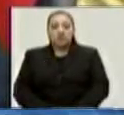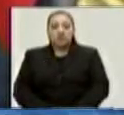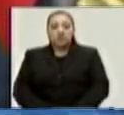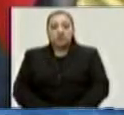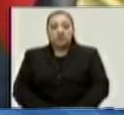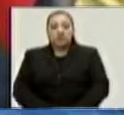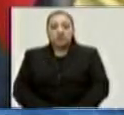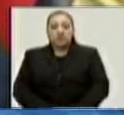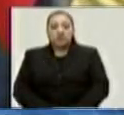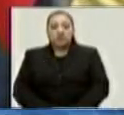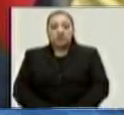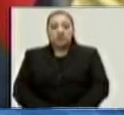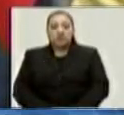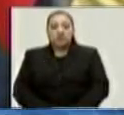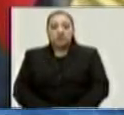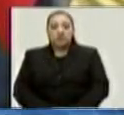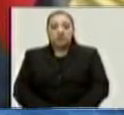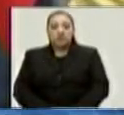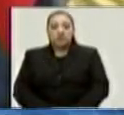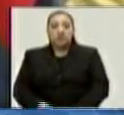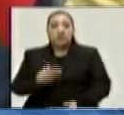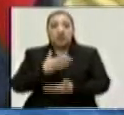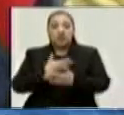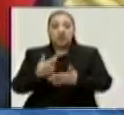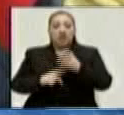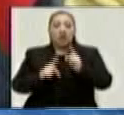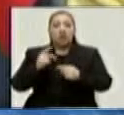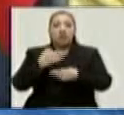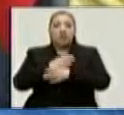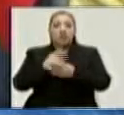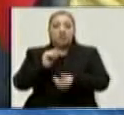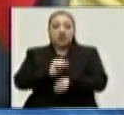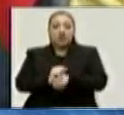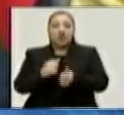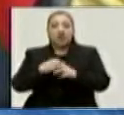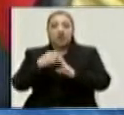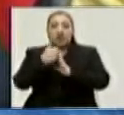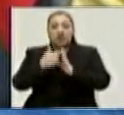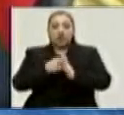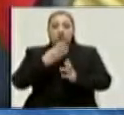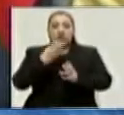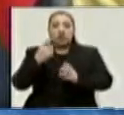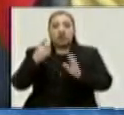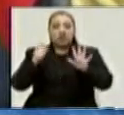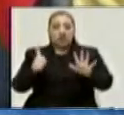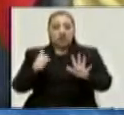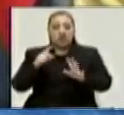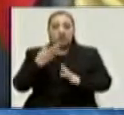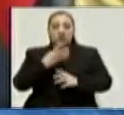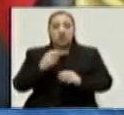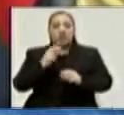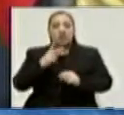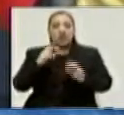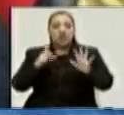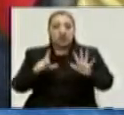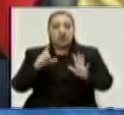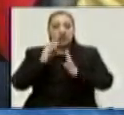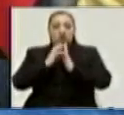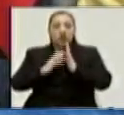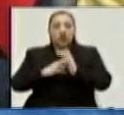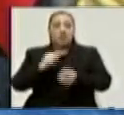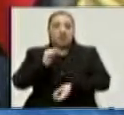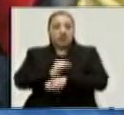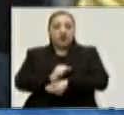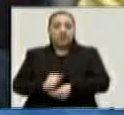que se cometían los ilícitos penales previstos y sancionados en los artículos 416 y 427 del Código